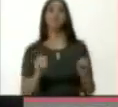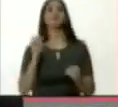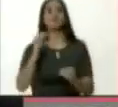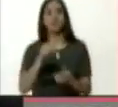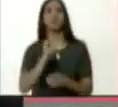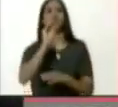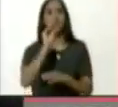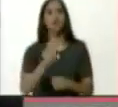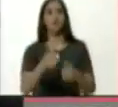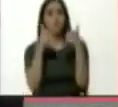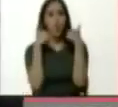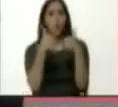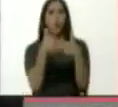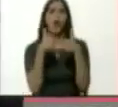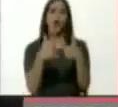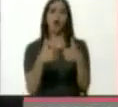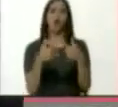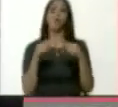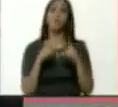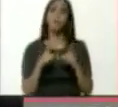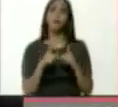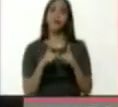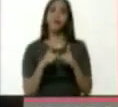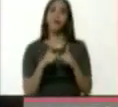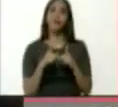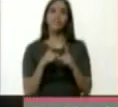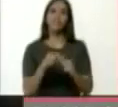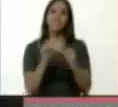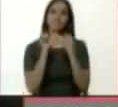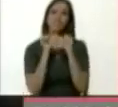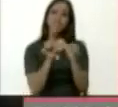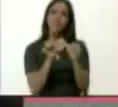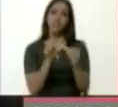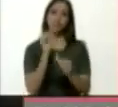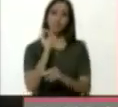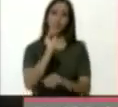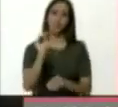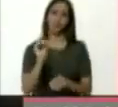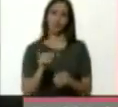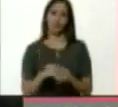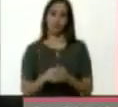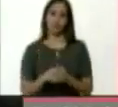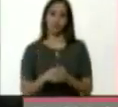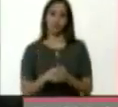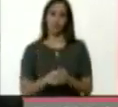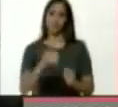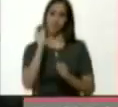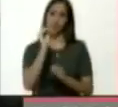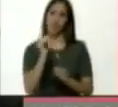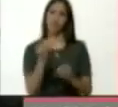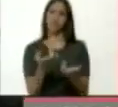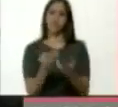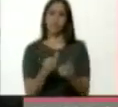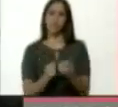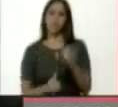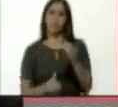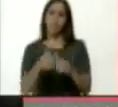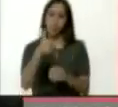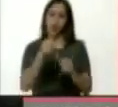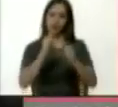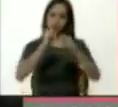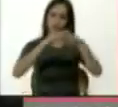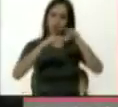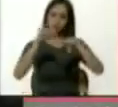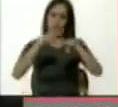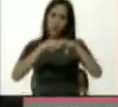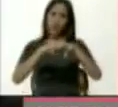válida la denuncia, pero que sea constante esa denuncia, que sea una denuncia constructiva para